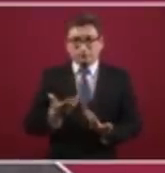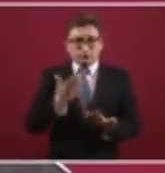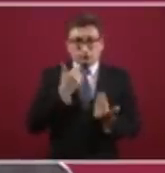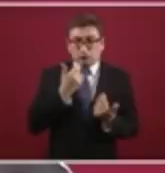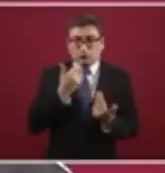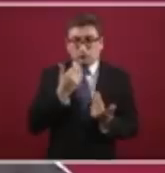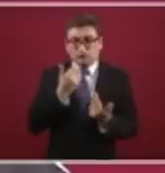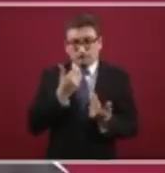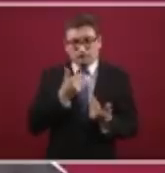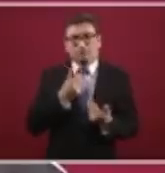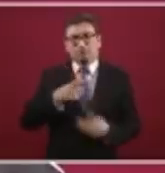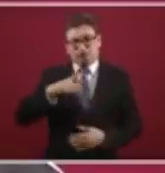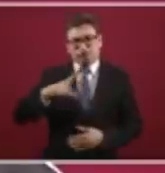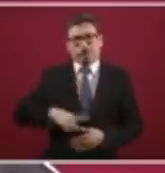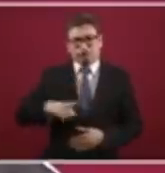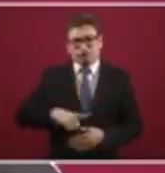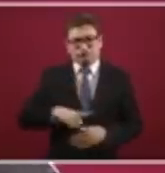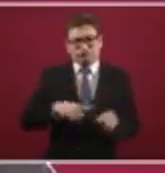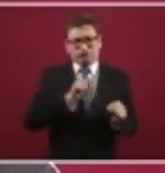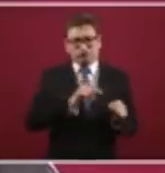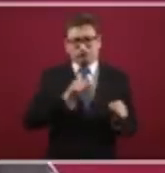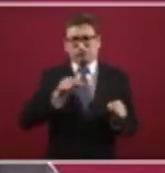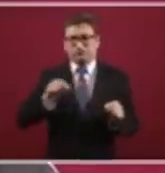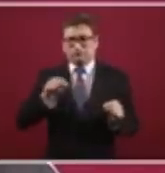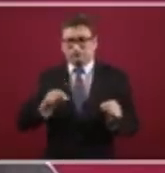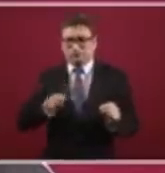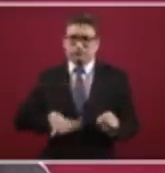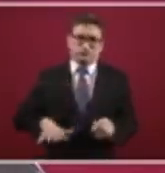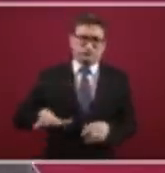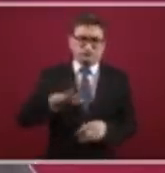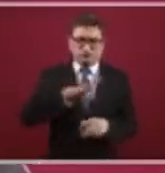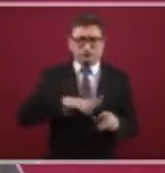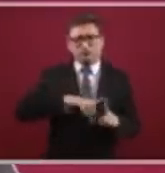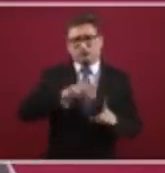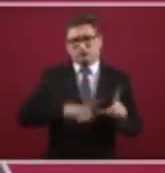todo el gobierno de la república el estado mexicano